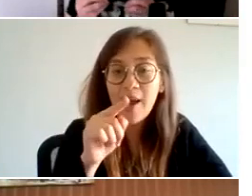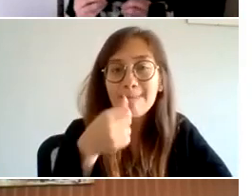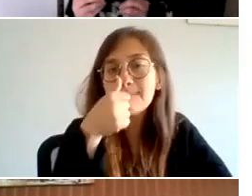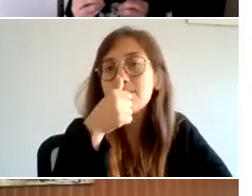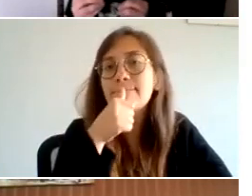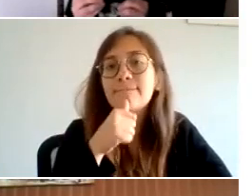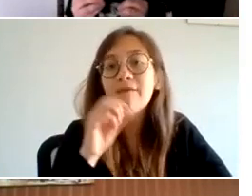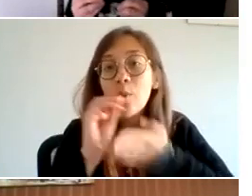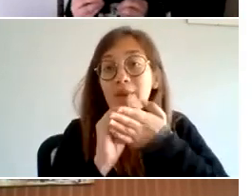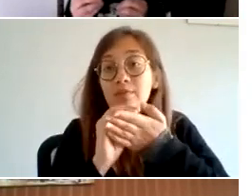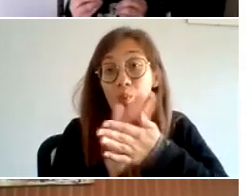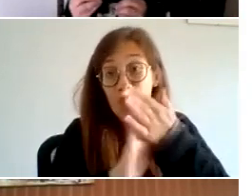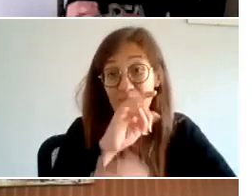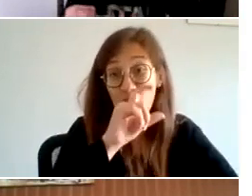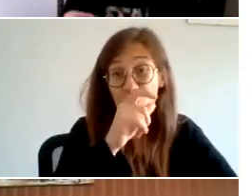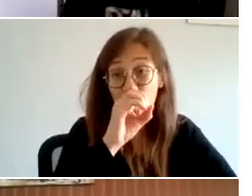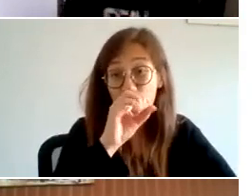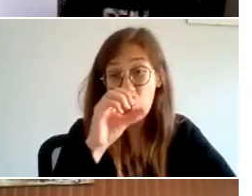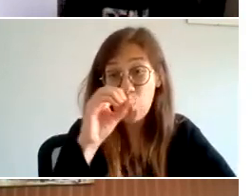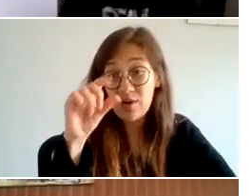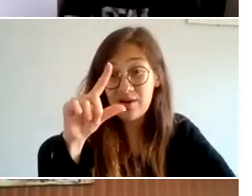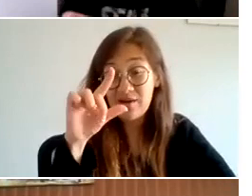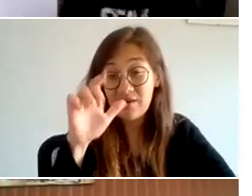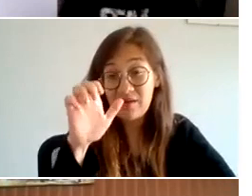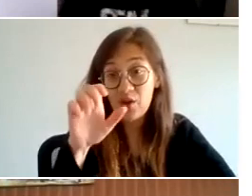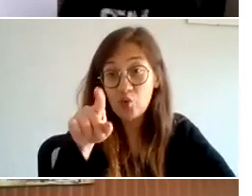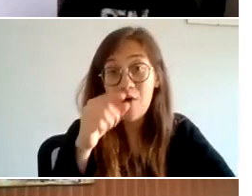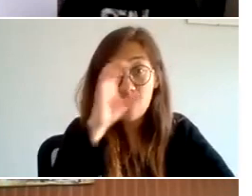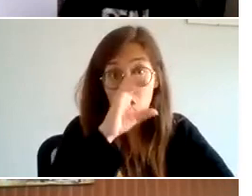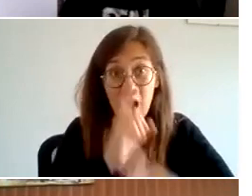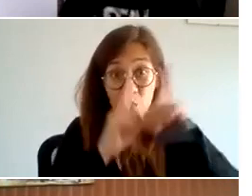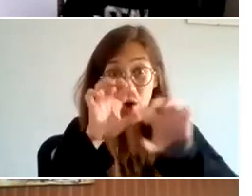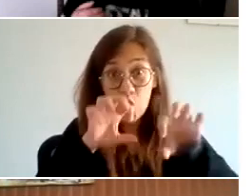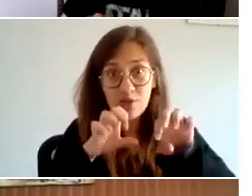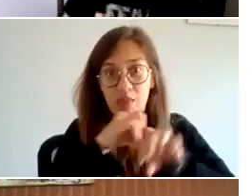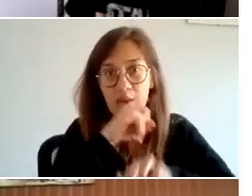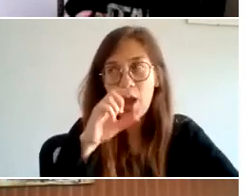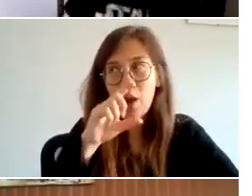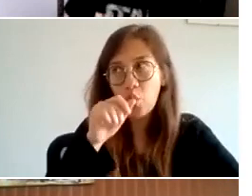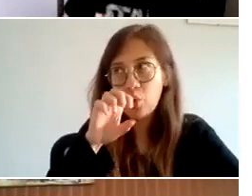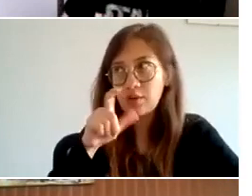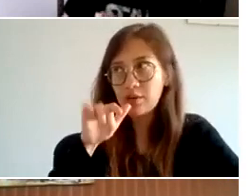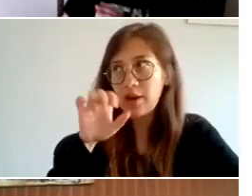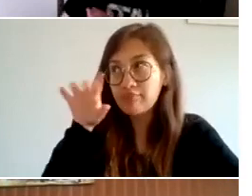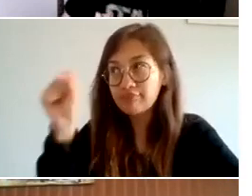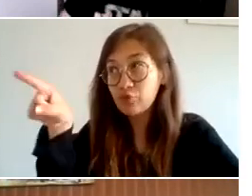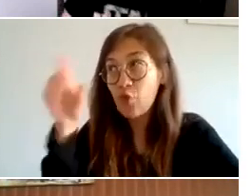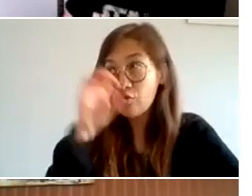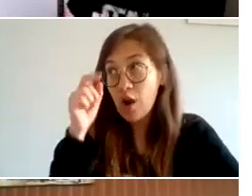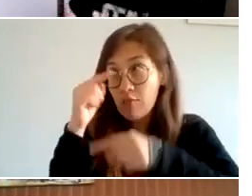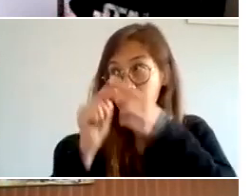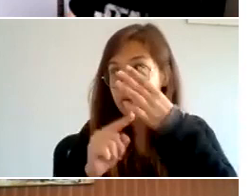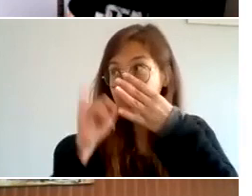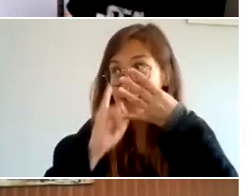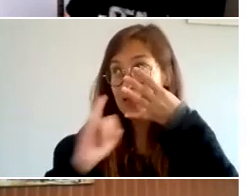que eh, te deja como un usuario anónimo y tú puedes buscar sin que te registren nada de la búsqueda